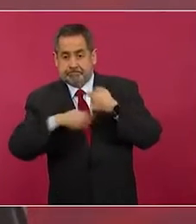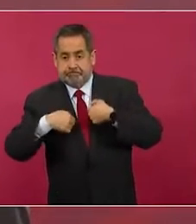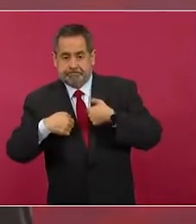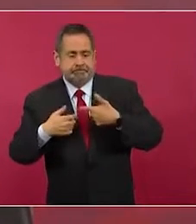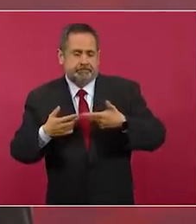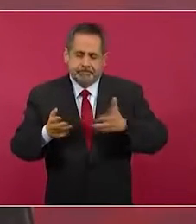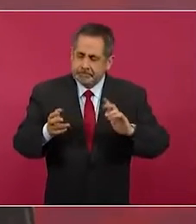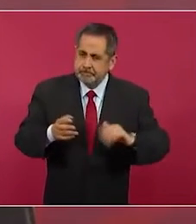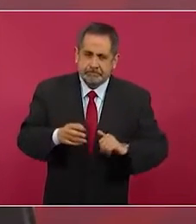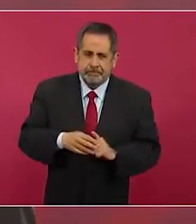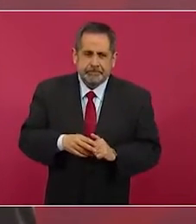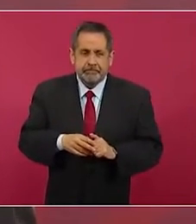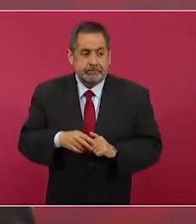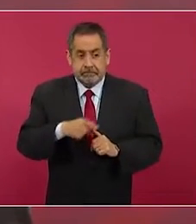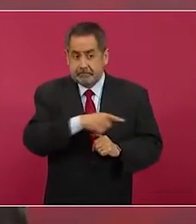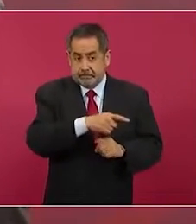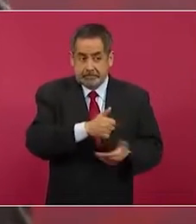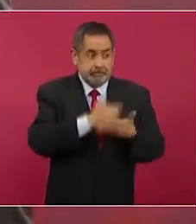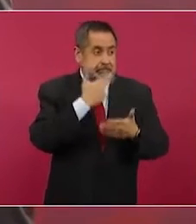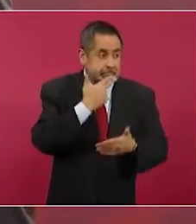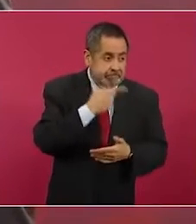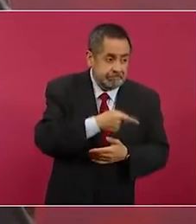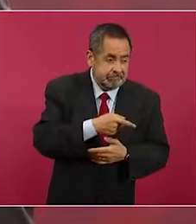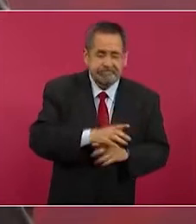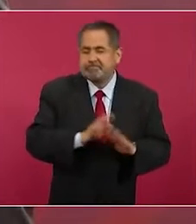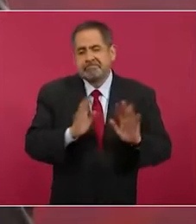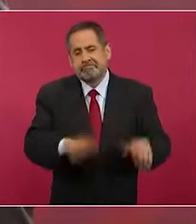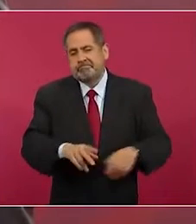que eso le va a ayudar. No,